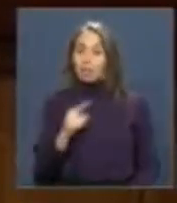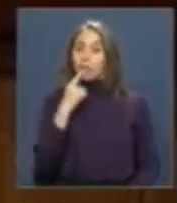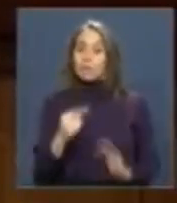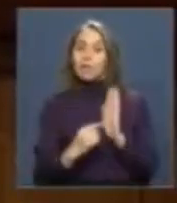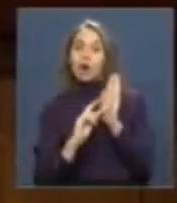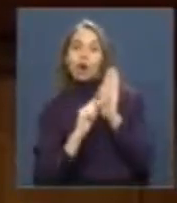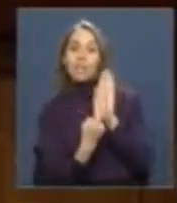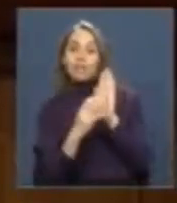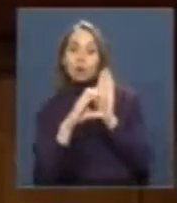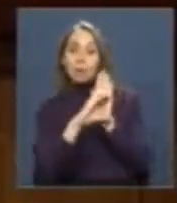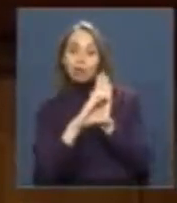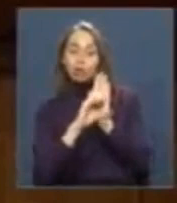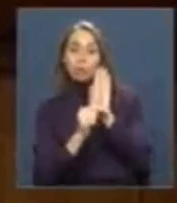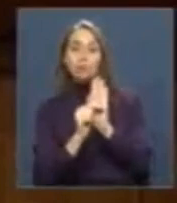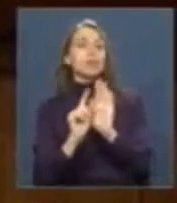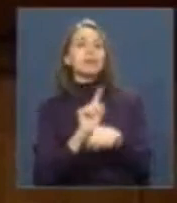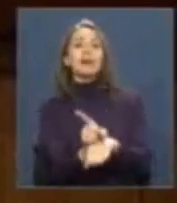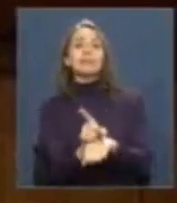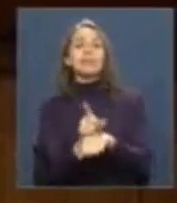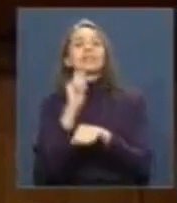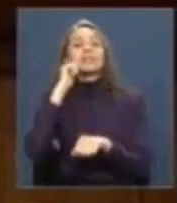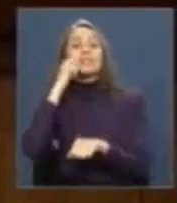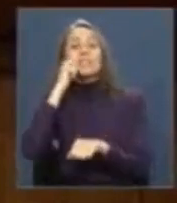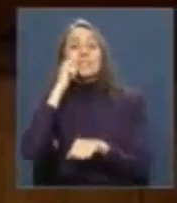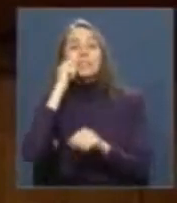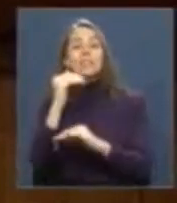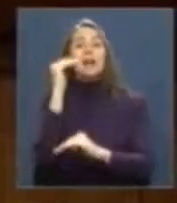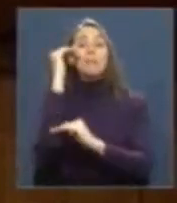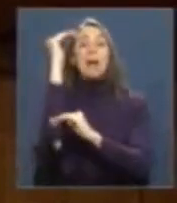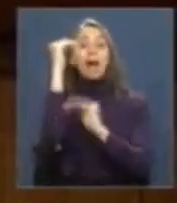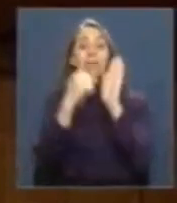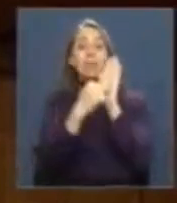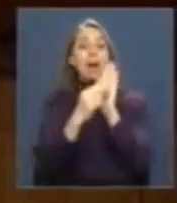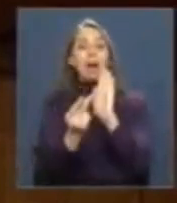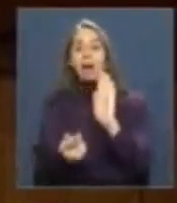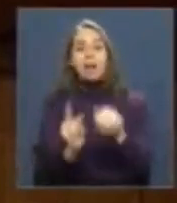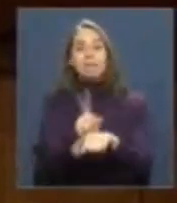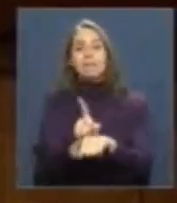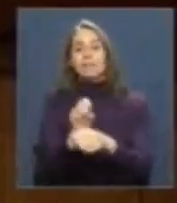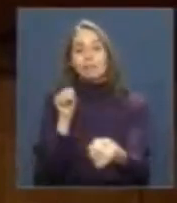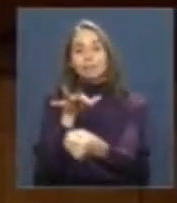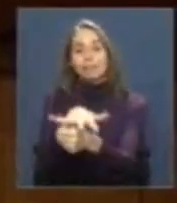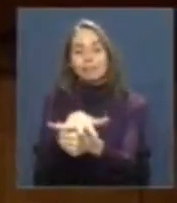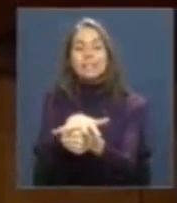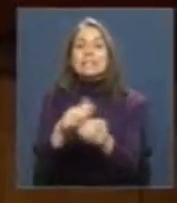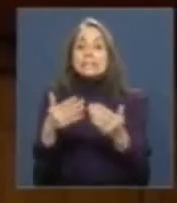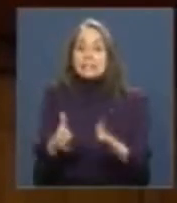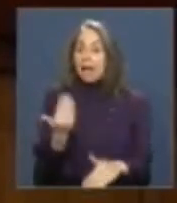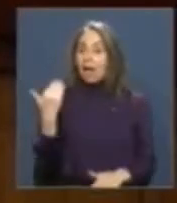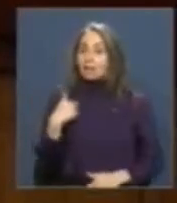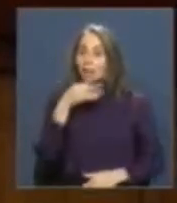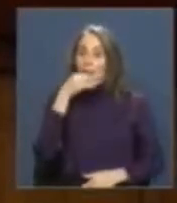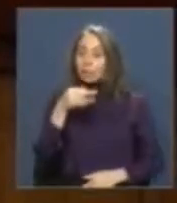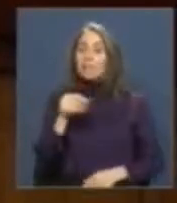auto ejecutable en el sentido de que rigen un acto como he señalado anteriormente esta es